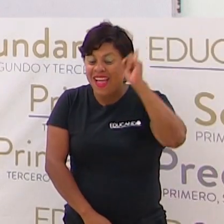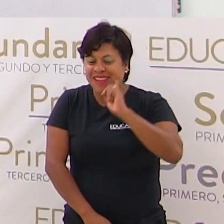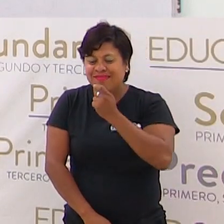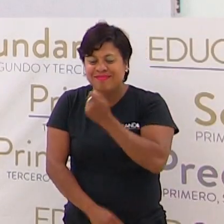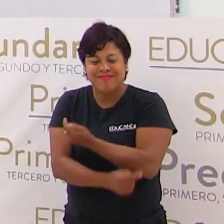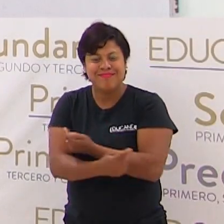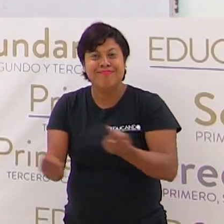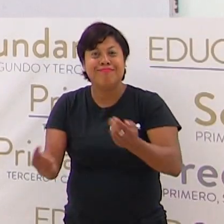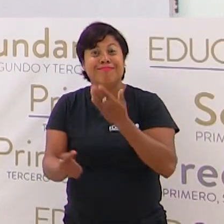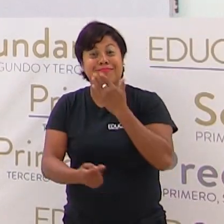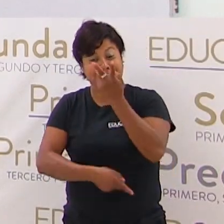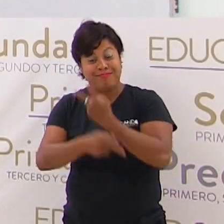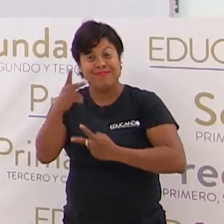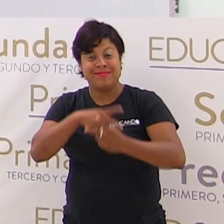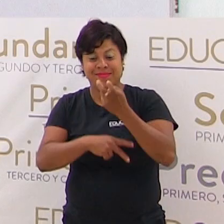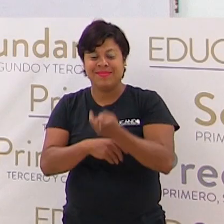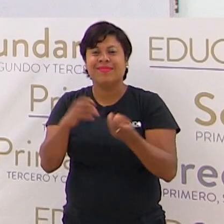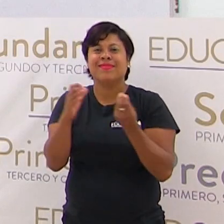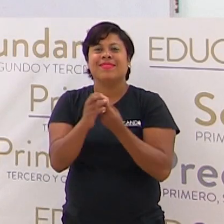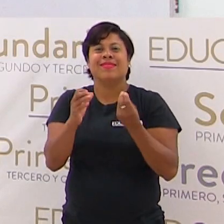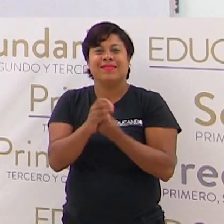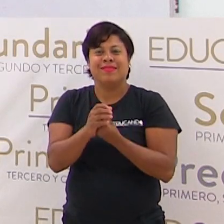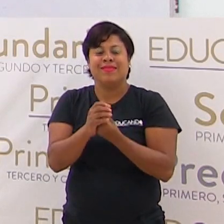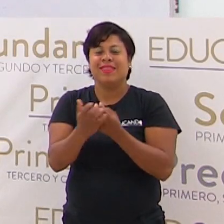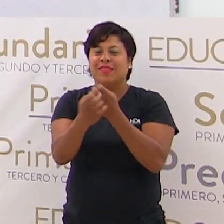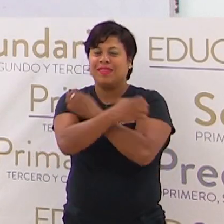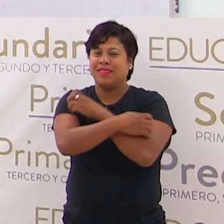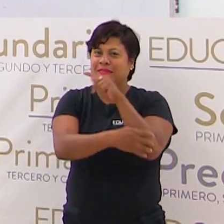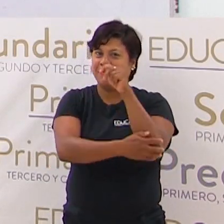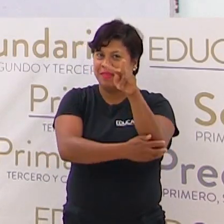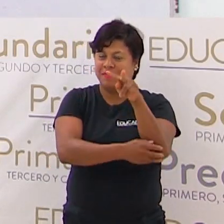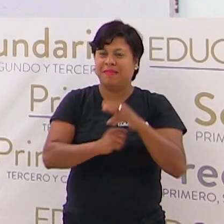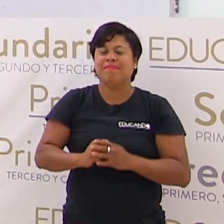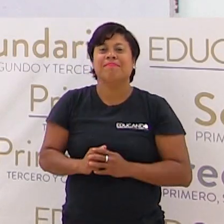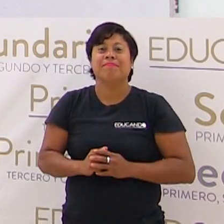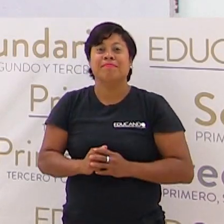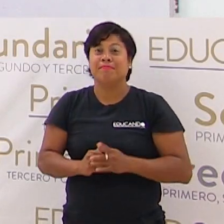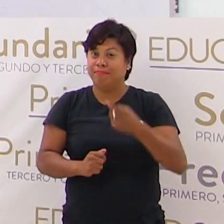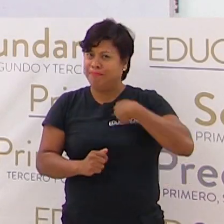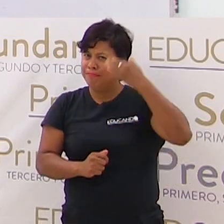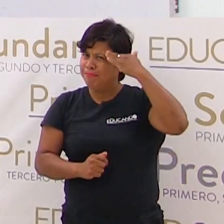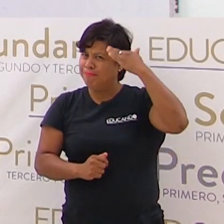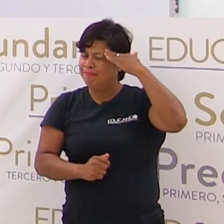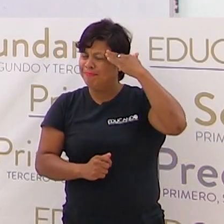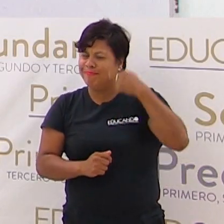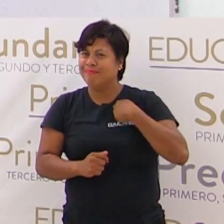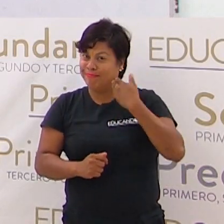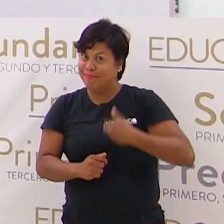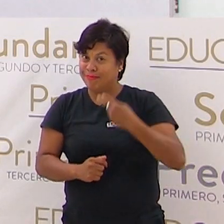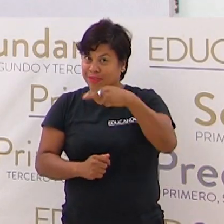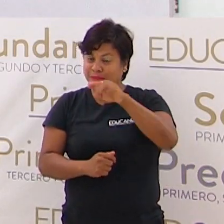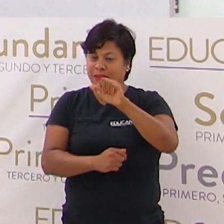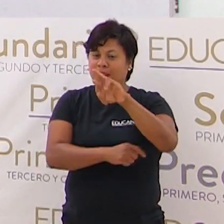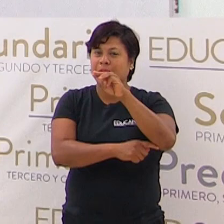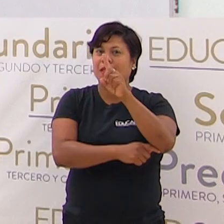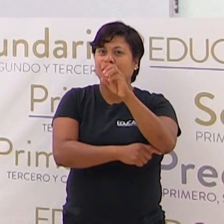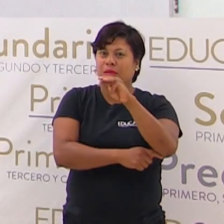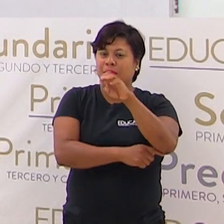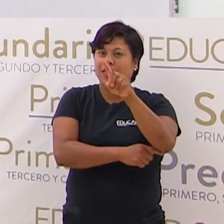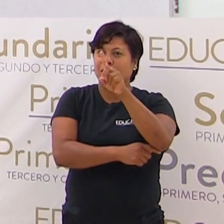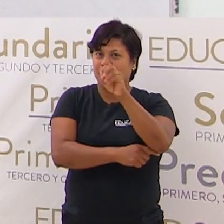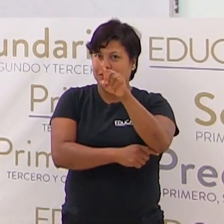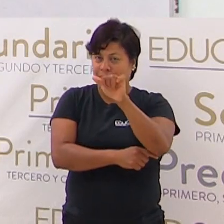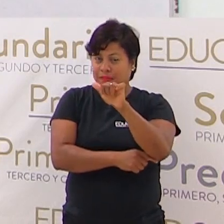¿qué tal, niños y niñas? Bienvenidos nuevamente a tu programa Educando TV. Tú ya me conoces, mi nombre es